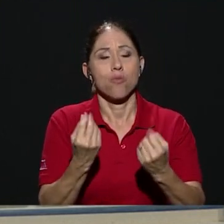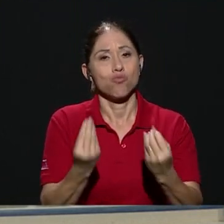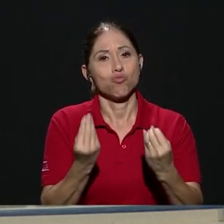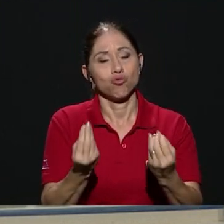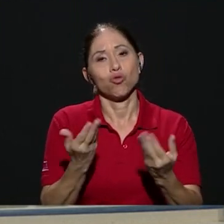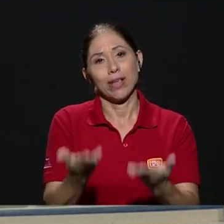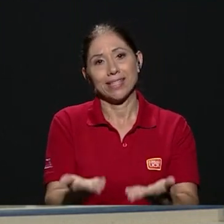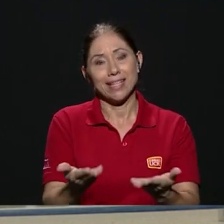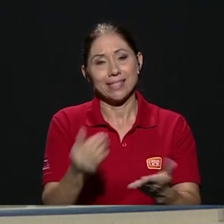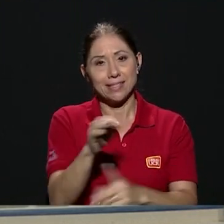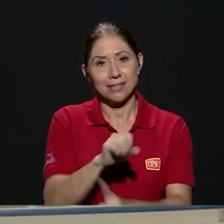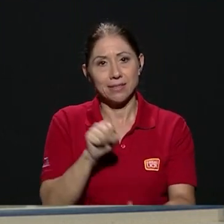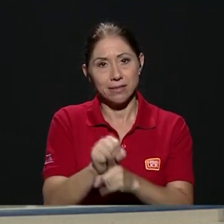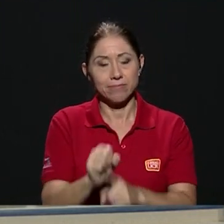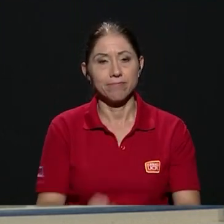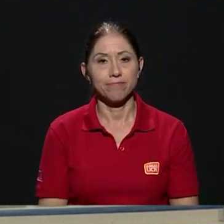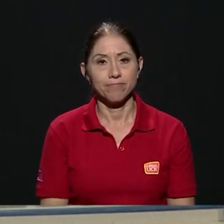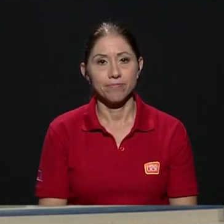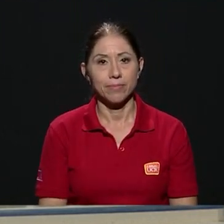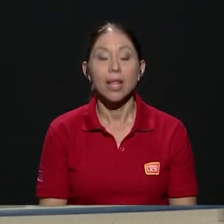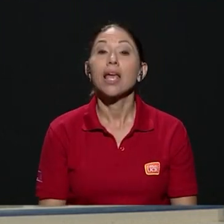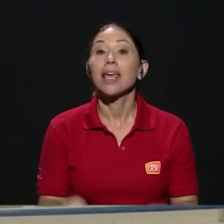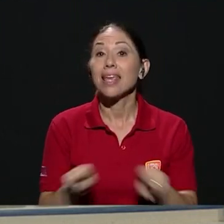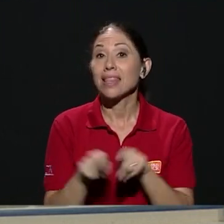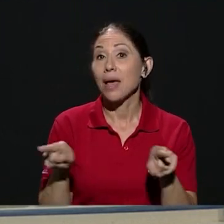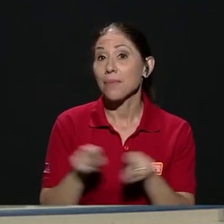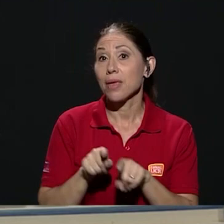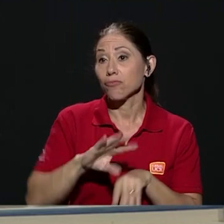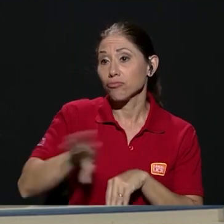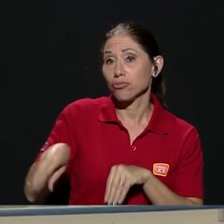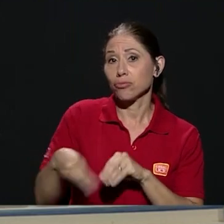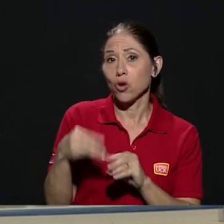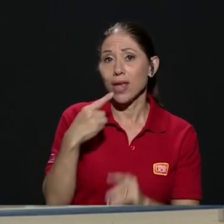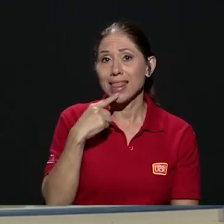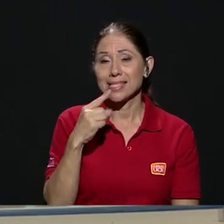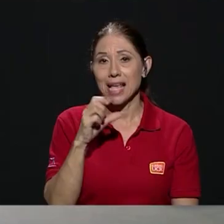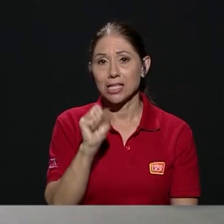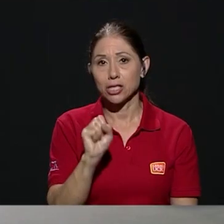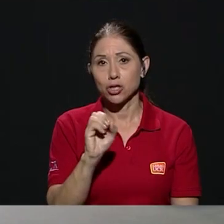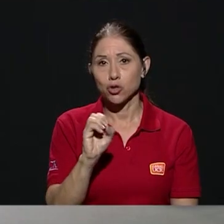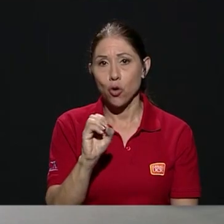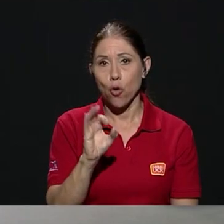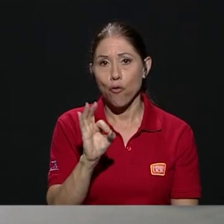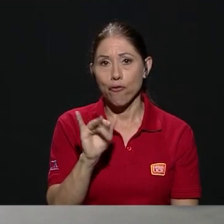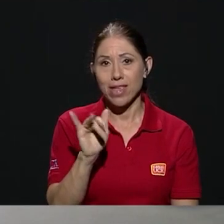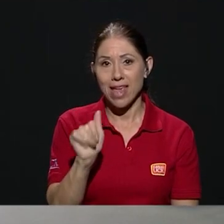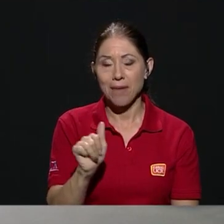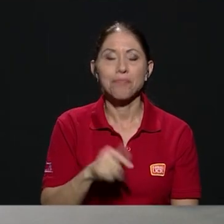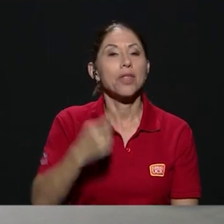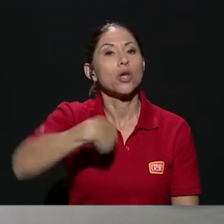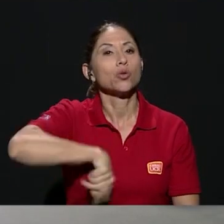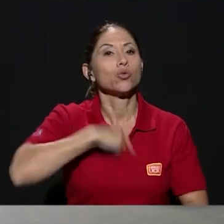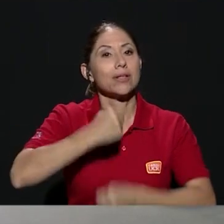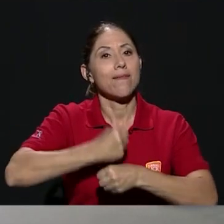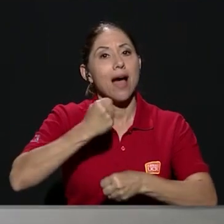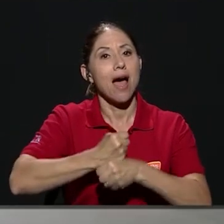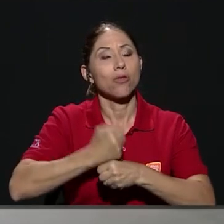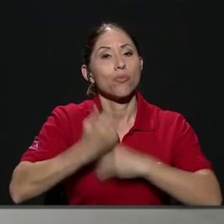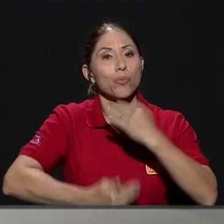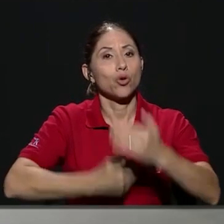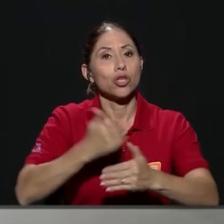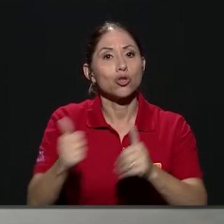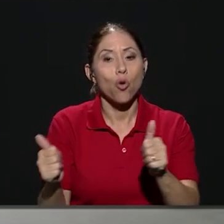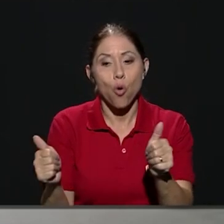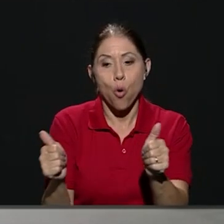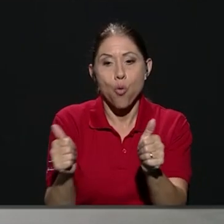mucho esta situación, ¿verdad? Y reforzando lo que decía Sofía, estamos trabajando en un proceso conjunto